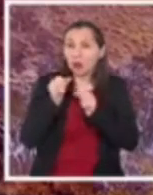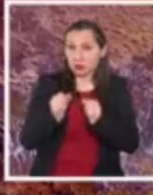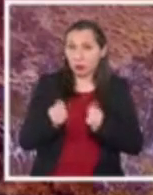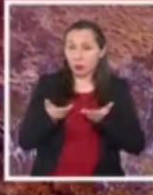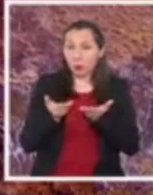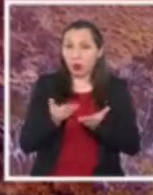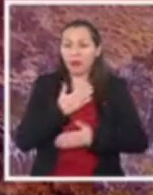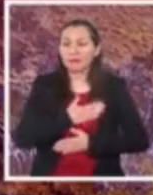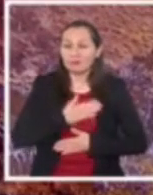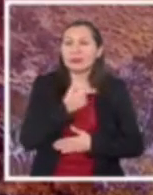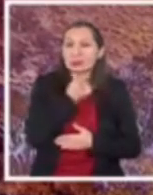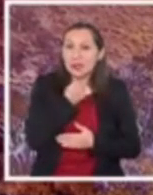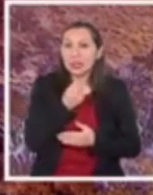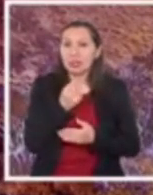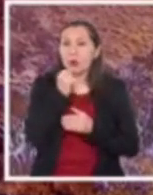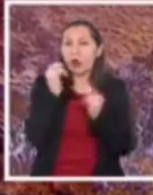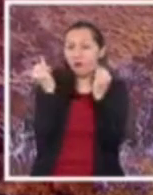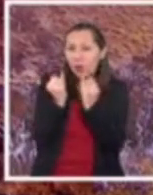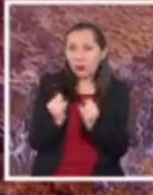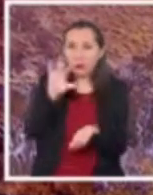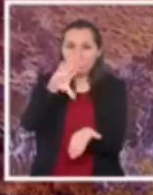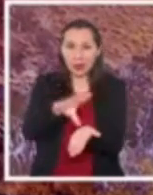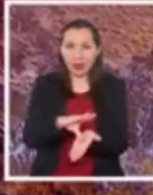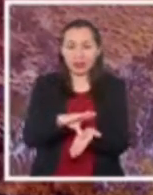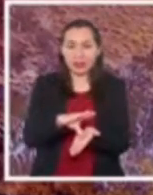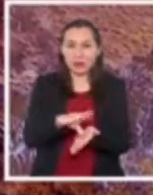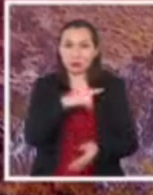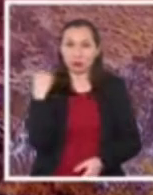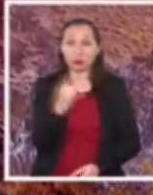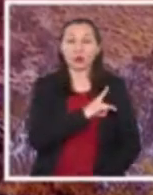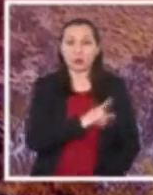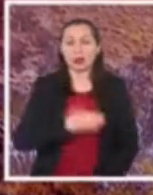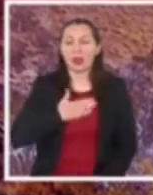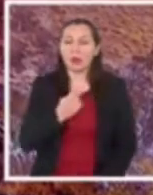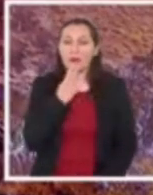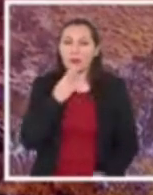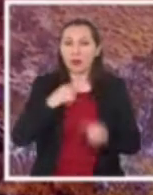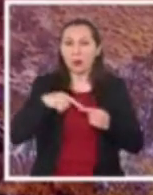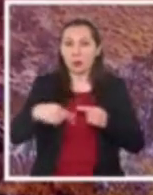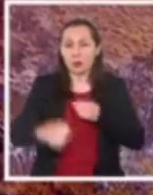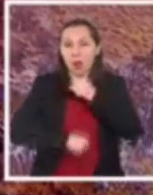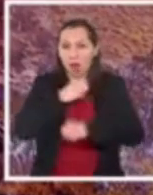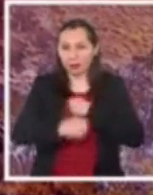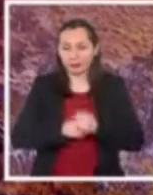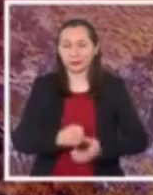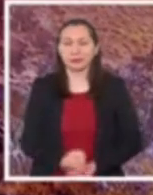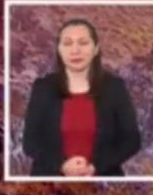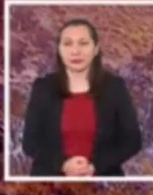los anhelos y el tipo de país en el que como chilenos queremos vivir en las próximas décadas